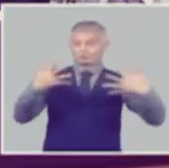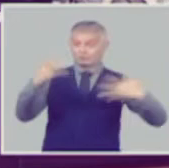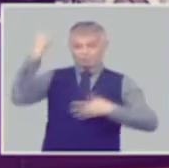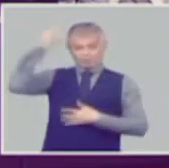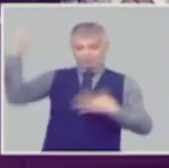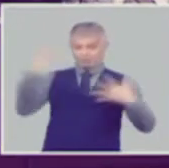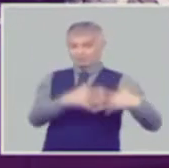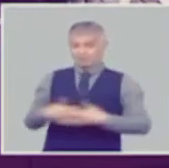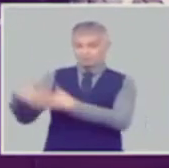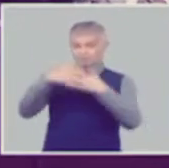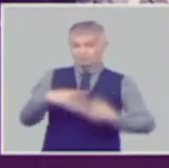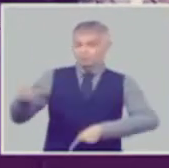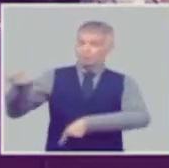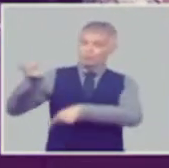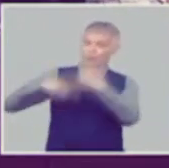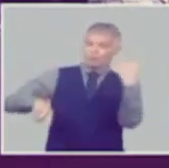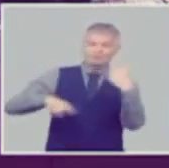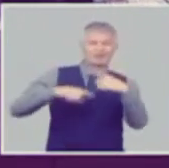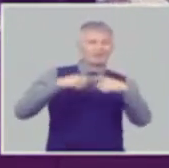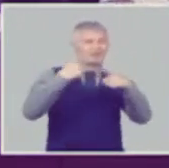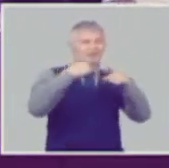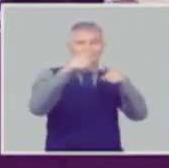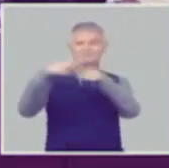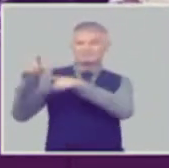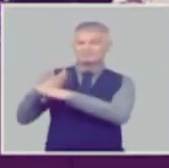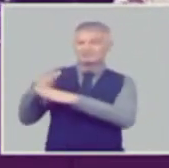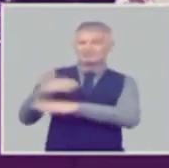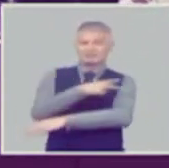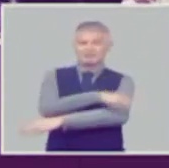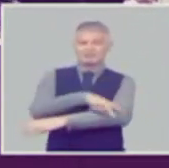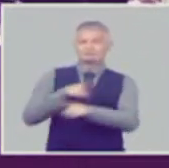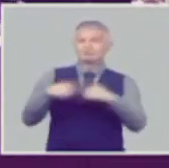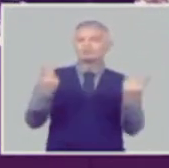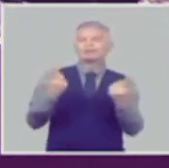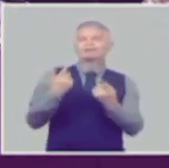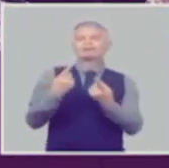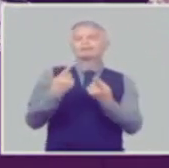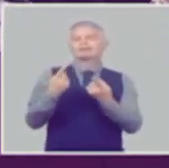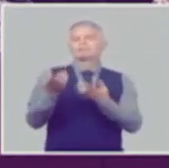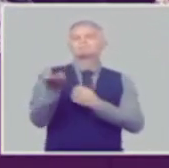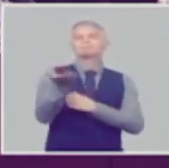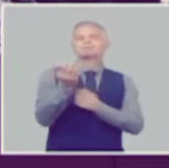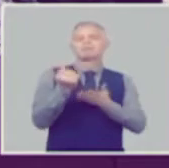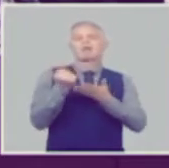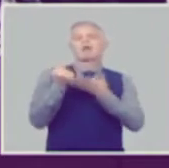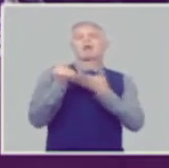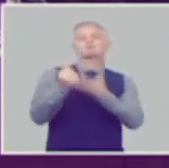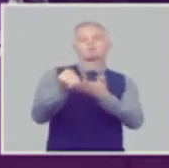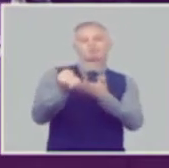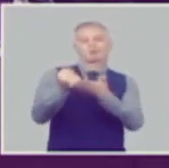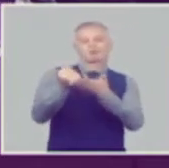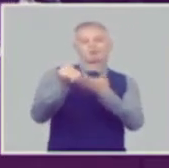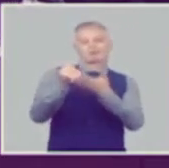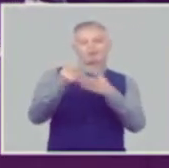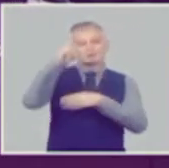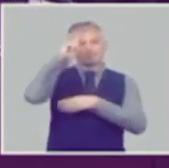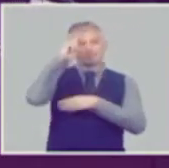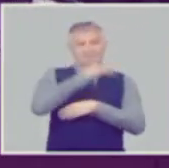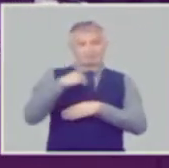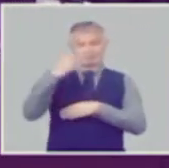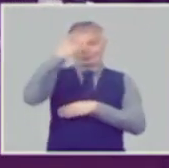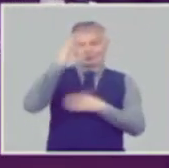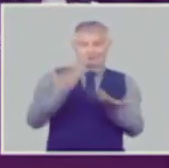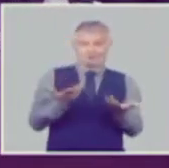Estados Unidos contra otros países por recibir o simplemente solicitar apoyo del prestigioso